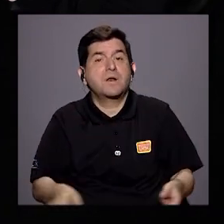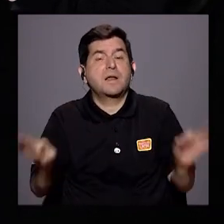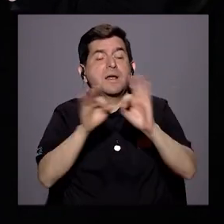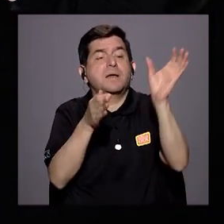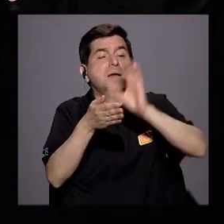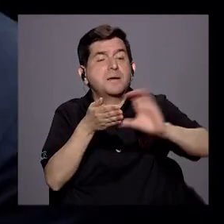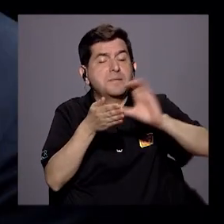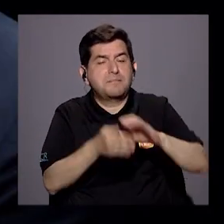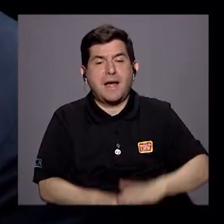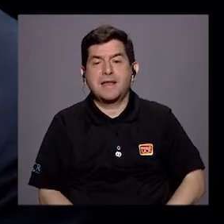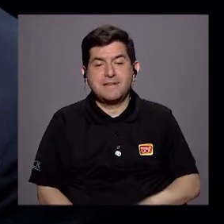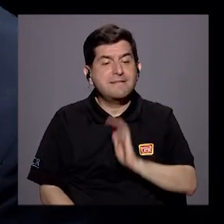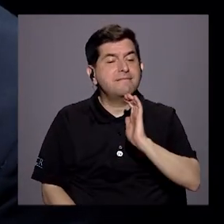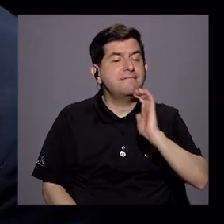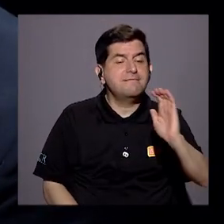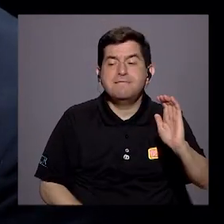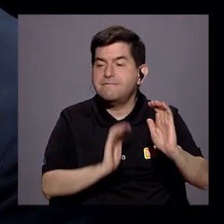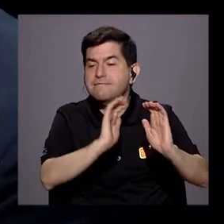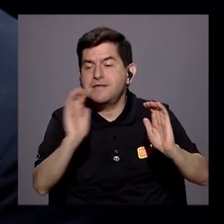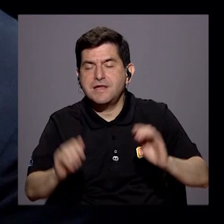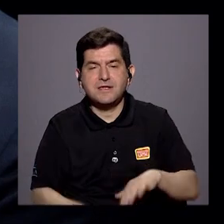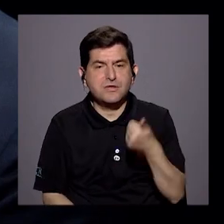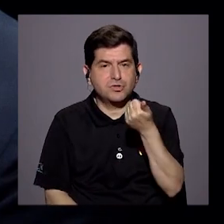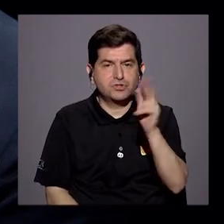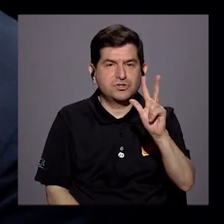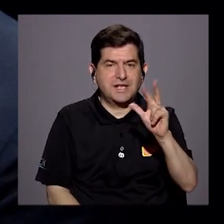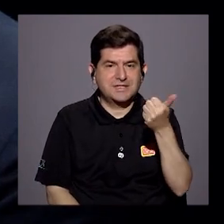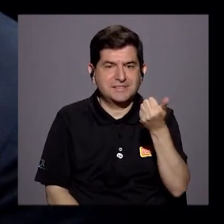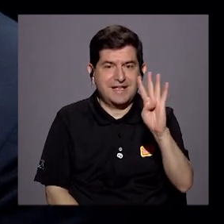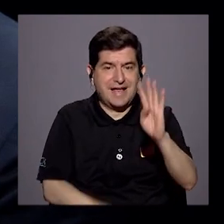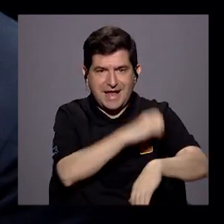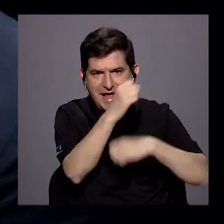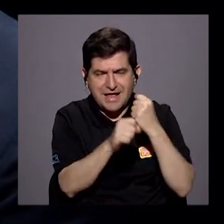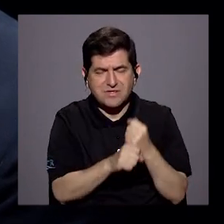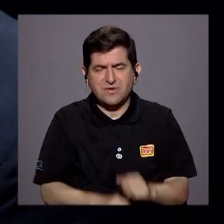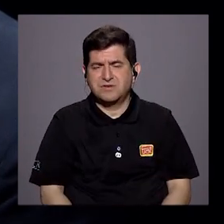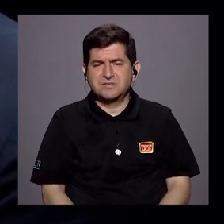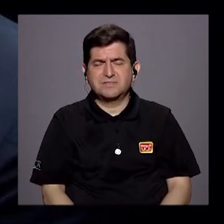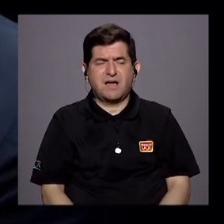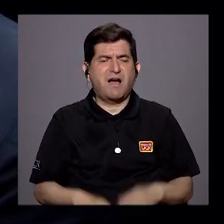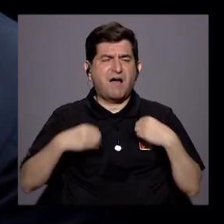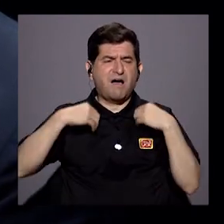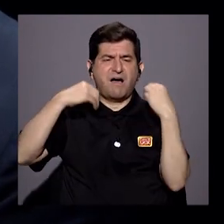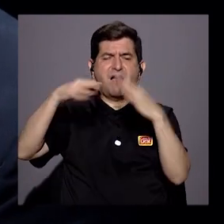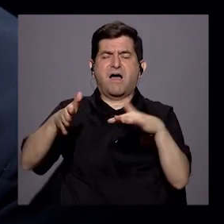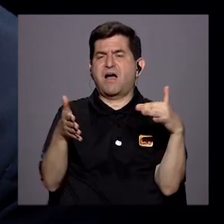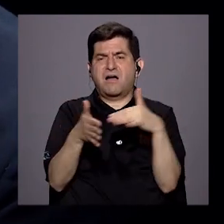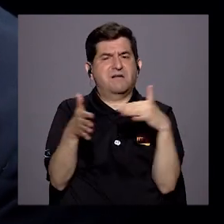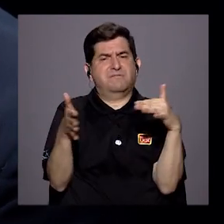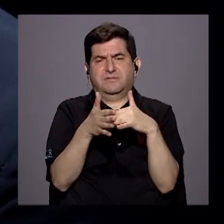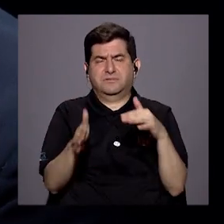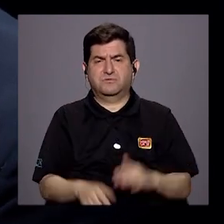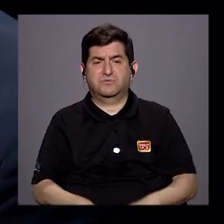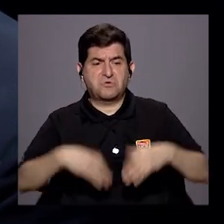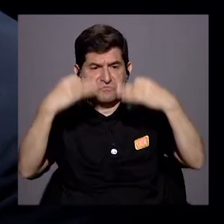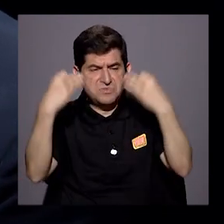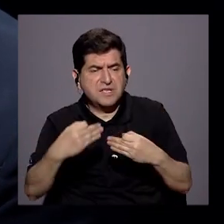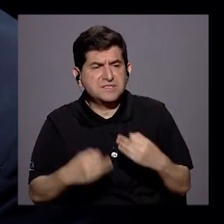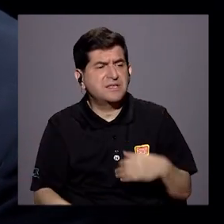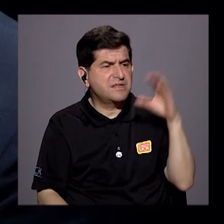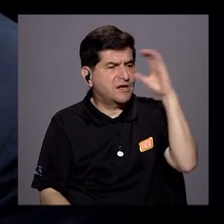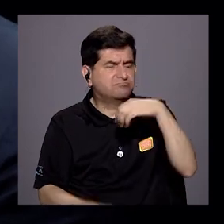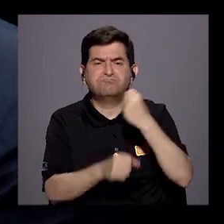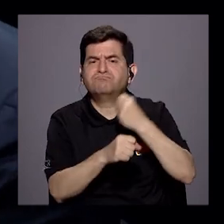problemas que teníamos en secundaria era como los niños de 13 y 14 tenía un nuevo abandono en los estudios porque